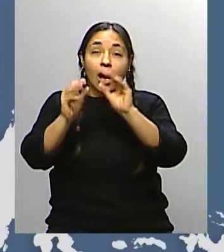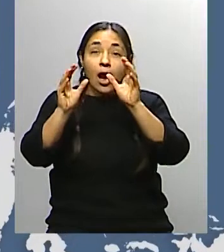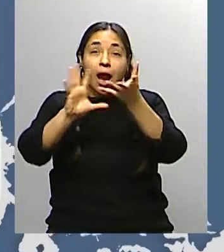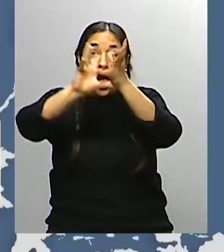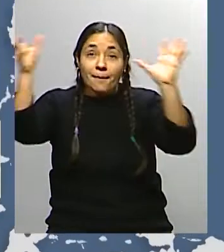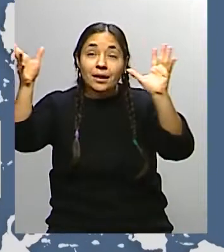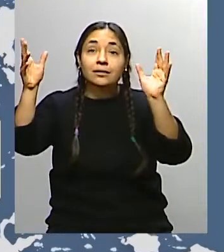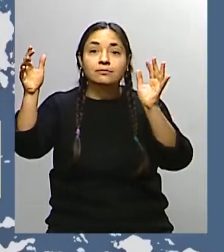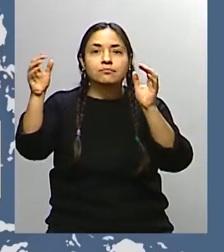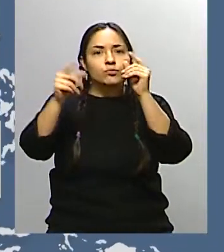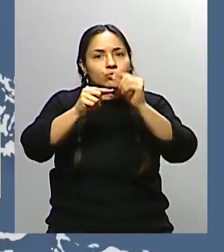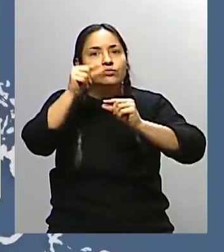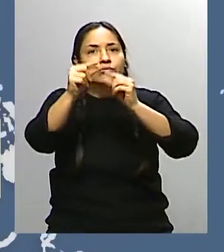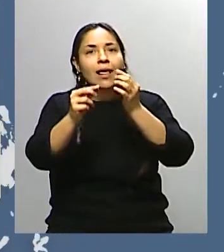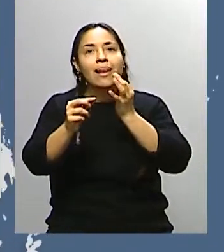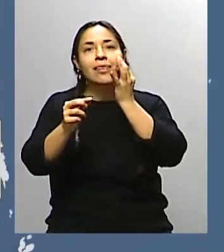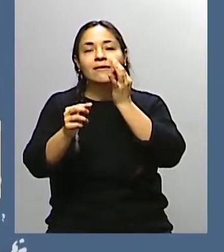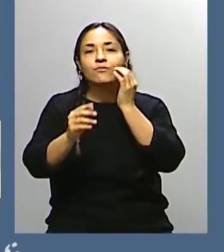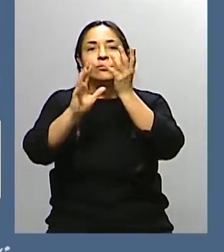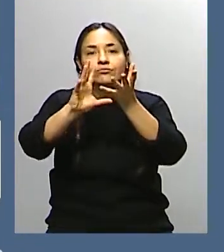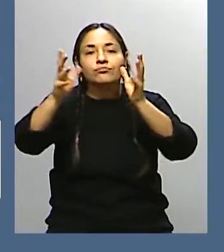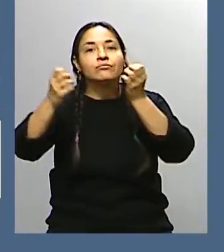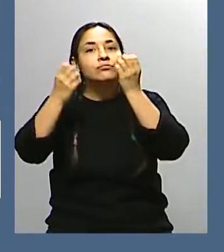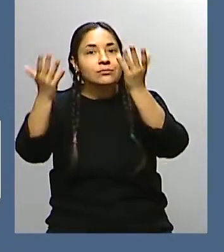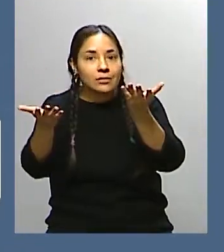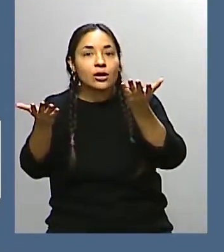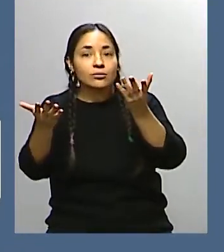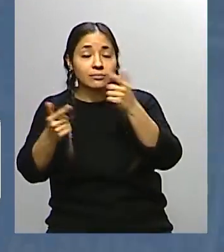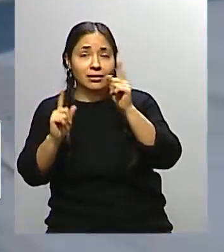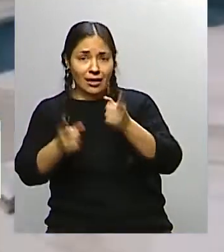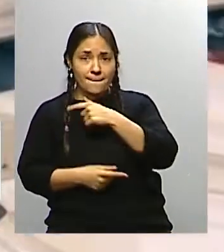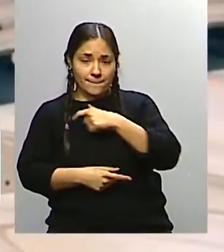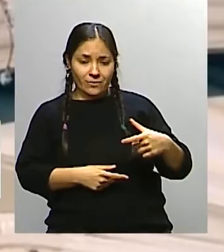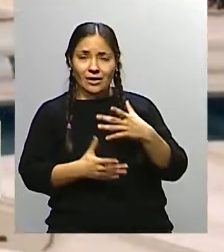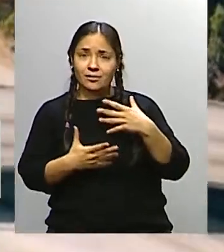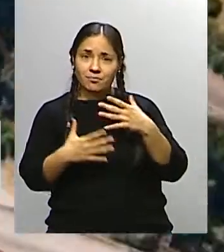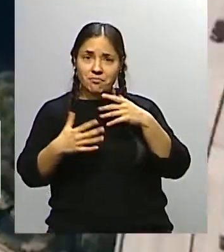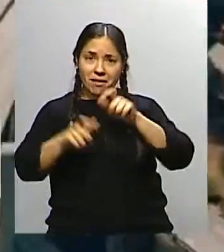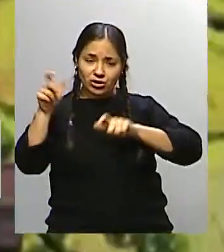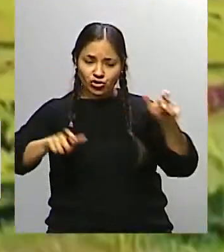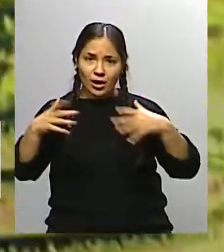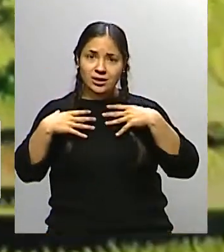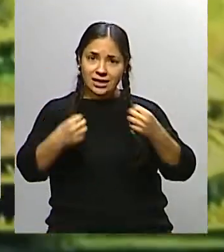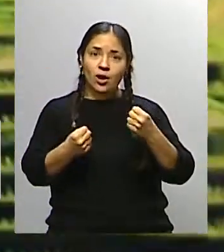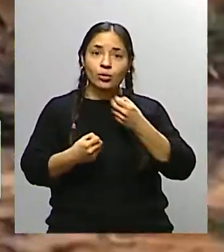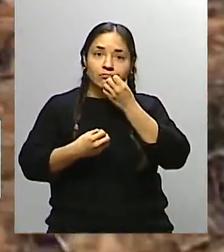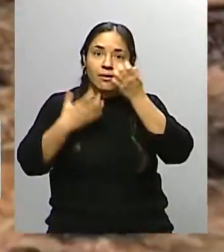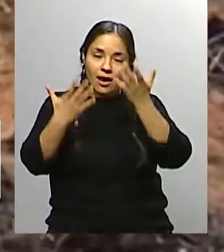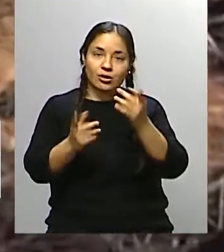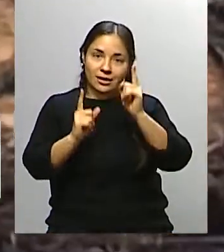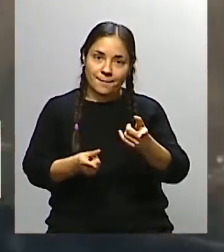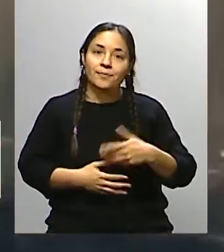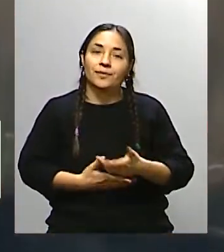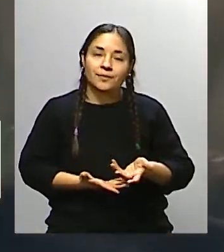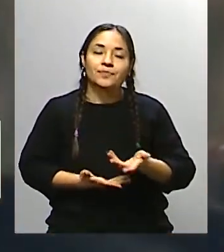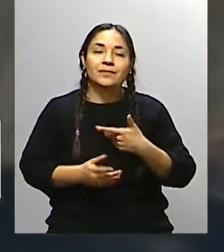muchísimo, muchísimo. Es un tema de política y es un tema de que los legisladores tengan claro qué es lo que está sucediendo. El tema de